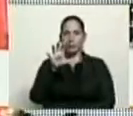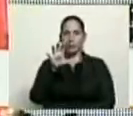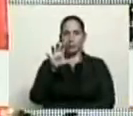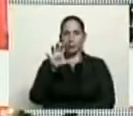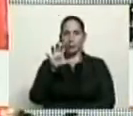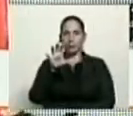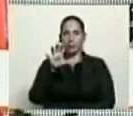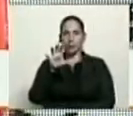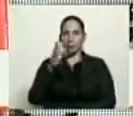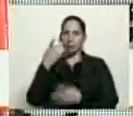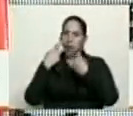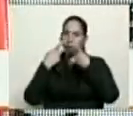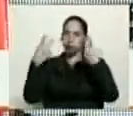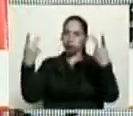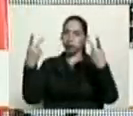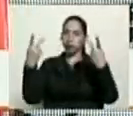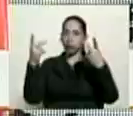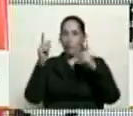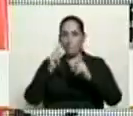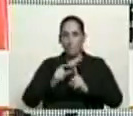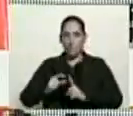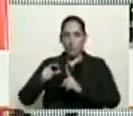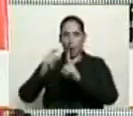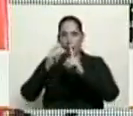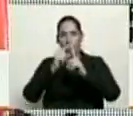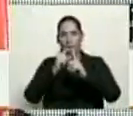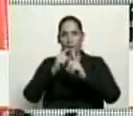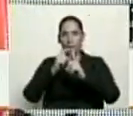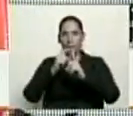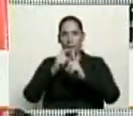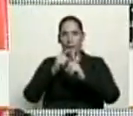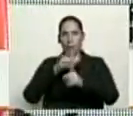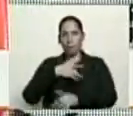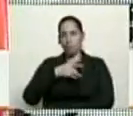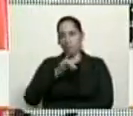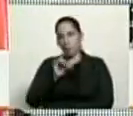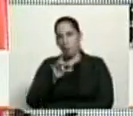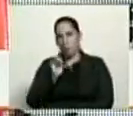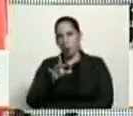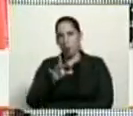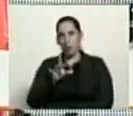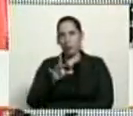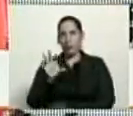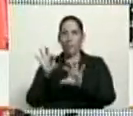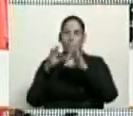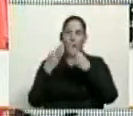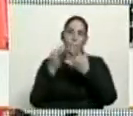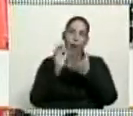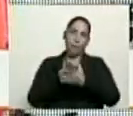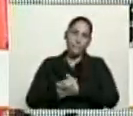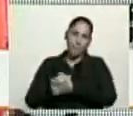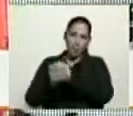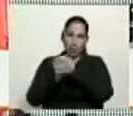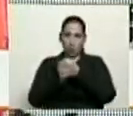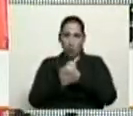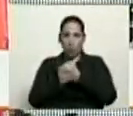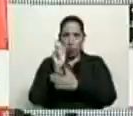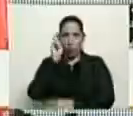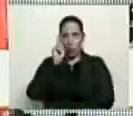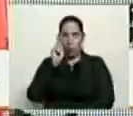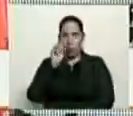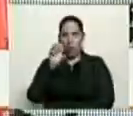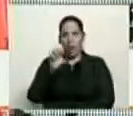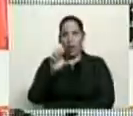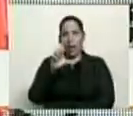país, enviar nuestras palabras de condolencia a los familiares y amigos del profesor Eleazar